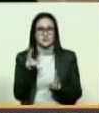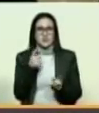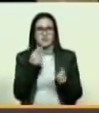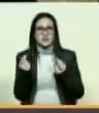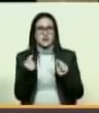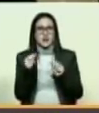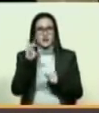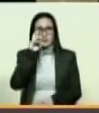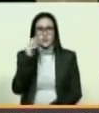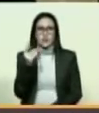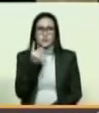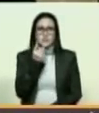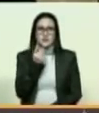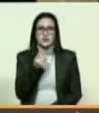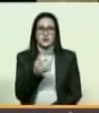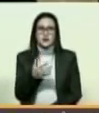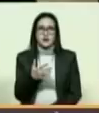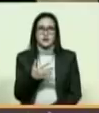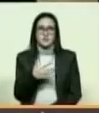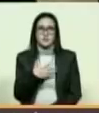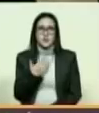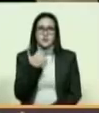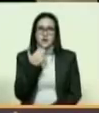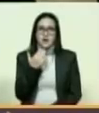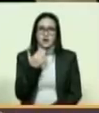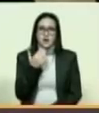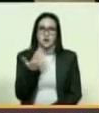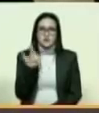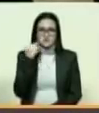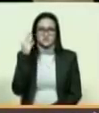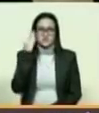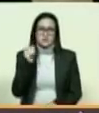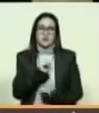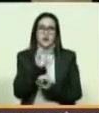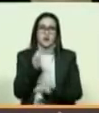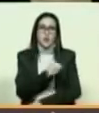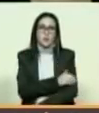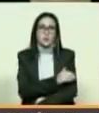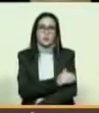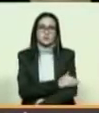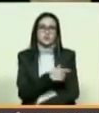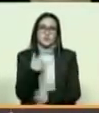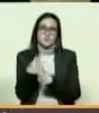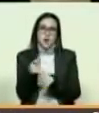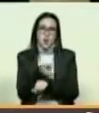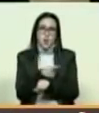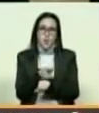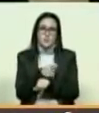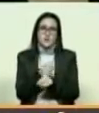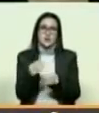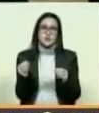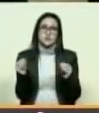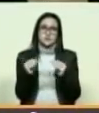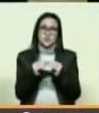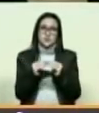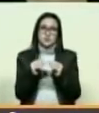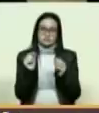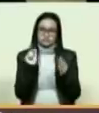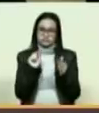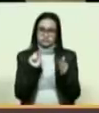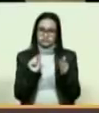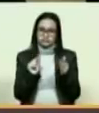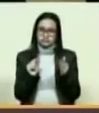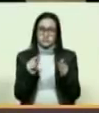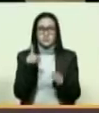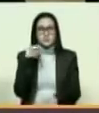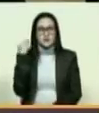en Dominicana, si puede. Bueno, ya tenemos claro que la oposición y el gobierno están coinciden en la mayoría de los puntos, pero ¿qué